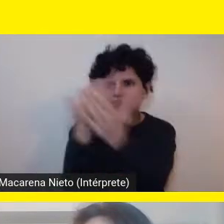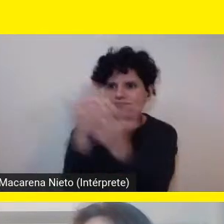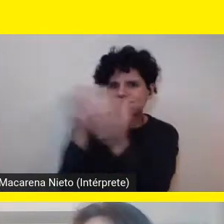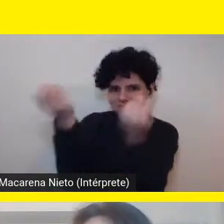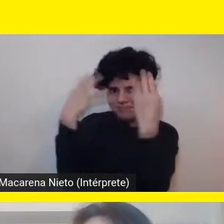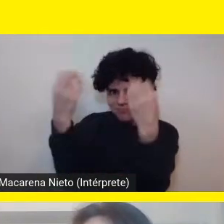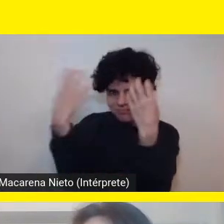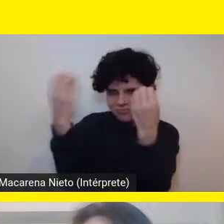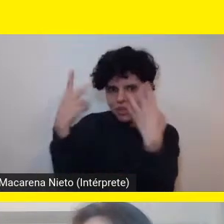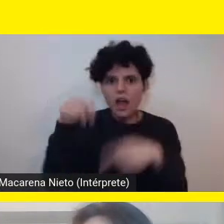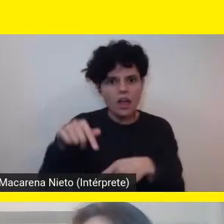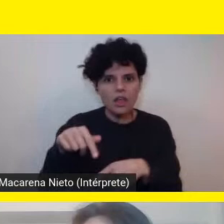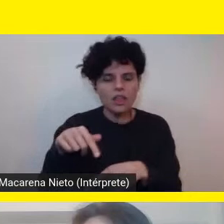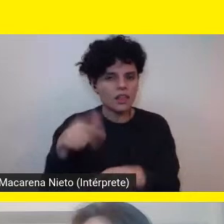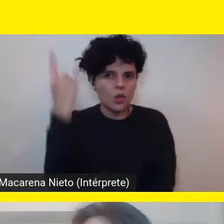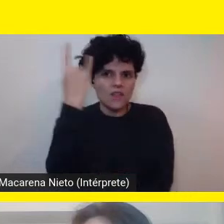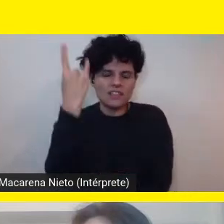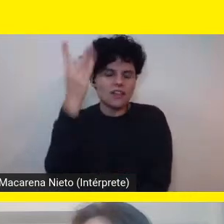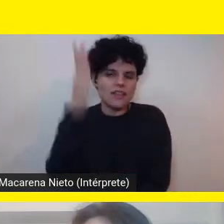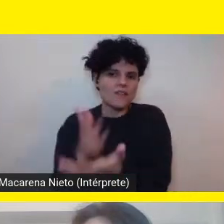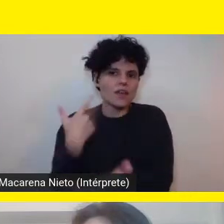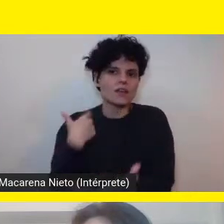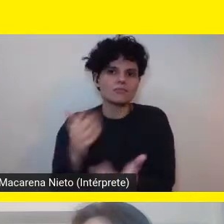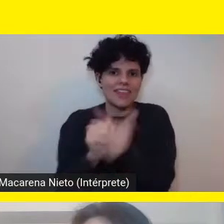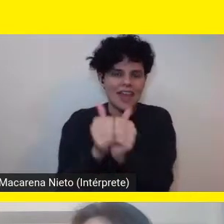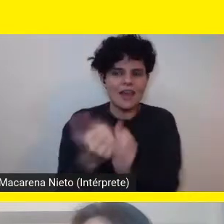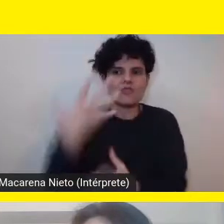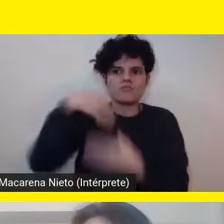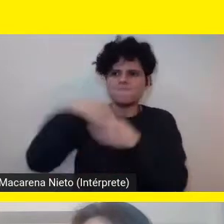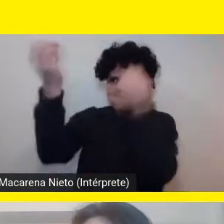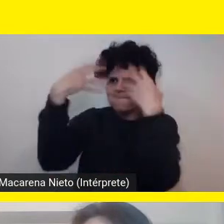que desde la universidad. Pues si no, esto no va a cambiar.